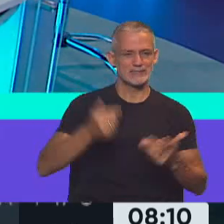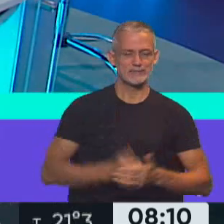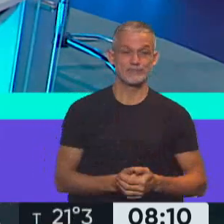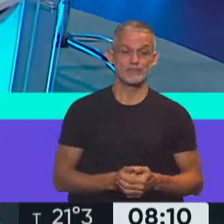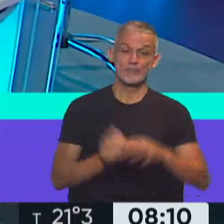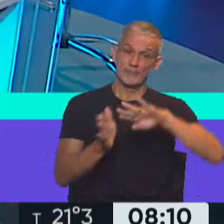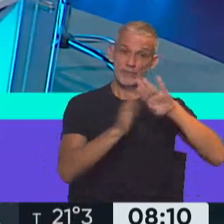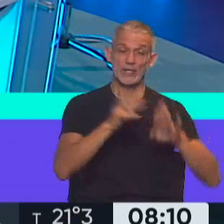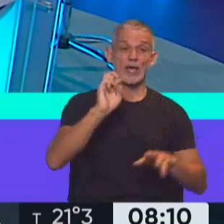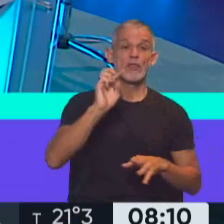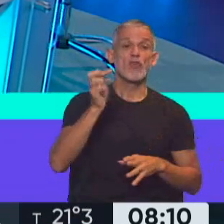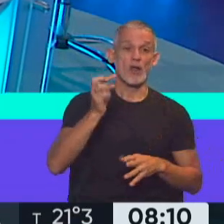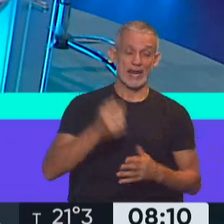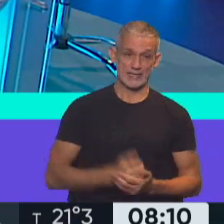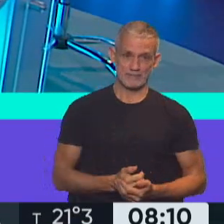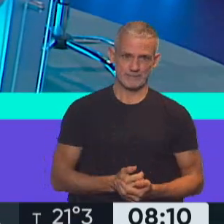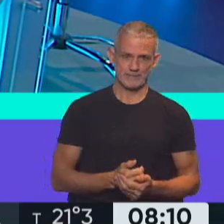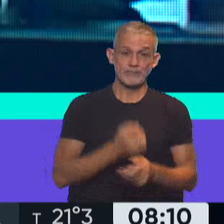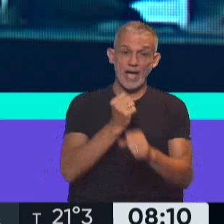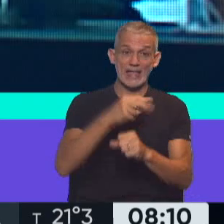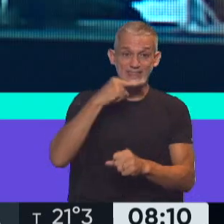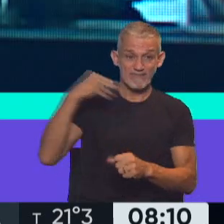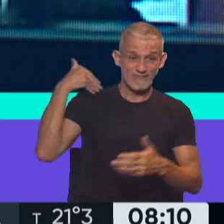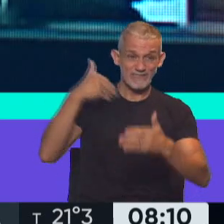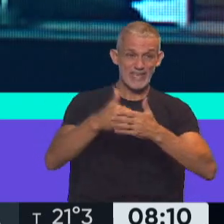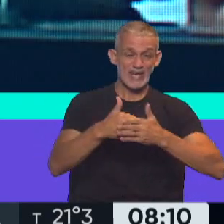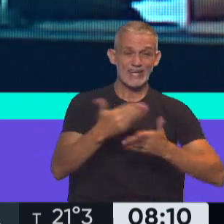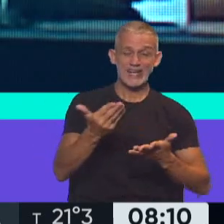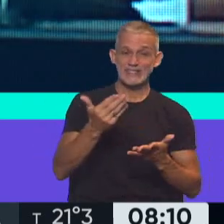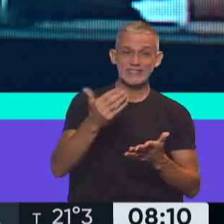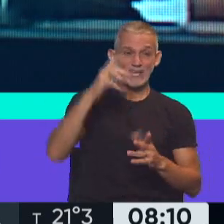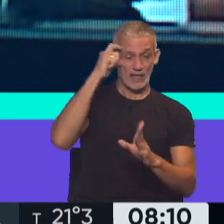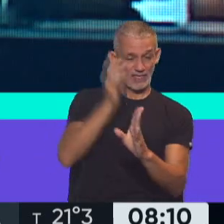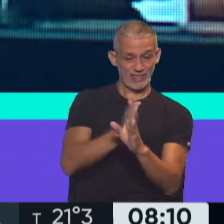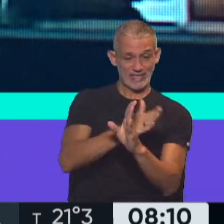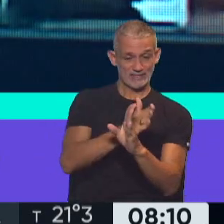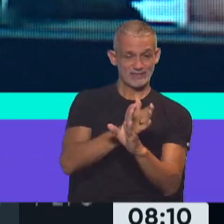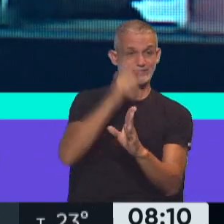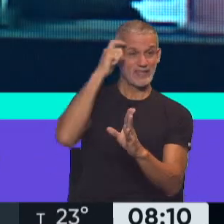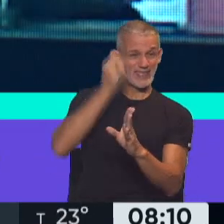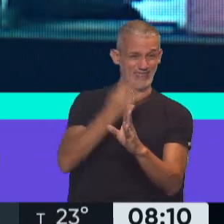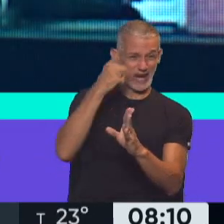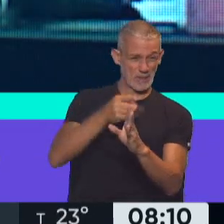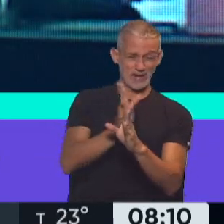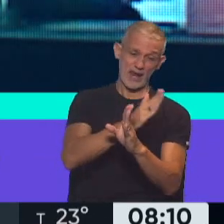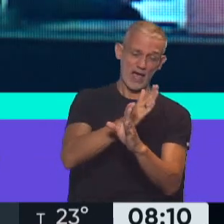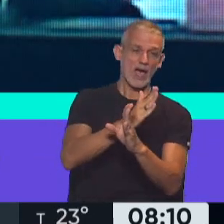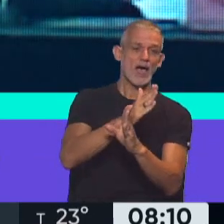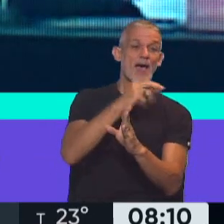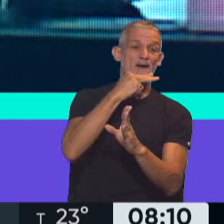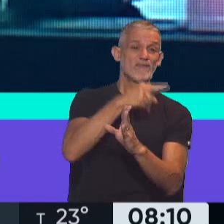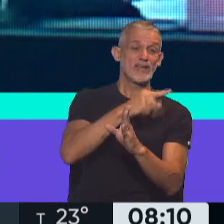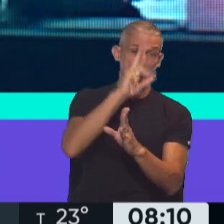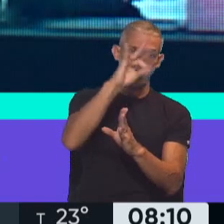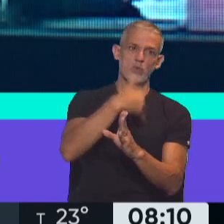dólar. A ver, hasta el viernes 10 menos 1, había cerrado el día anterior en un